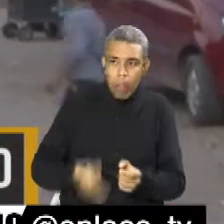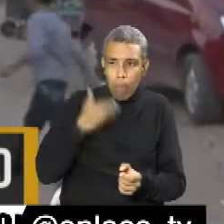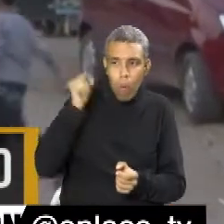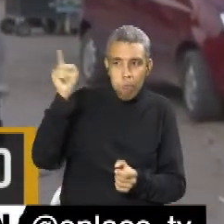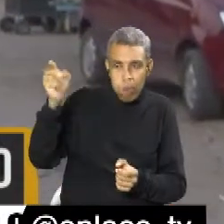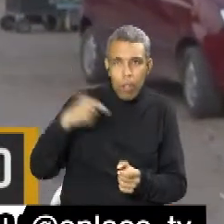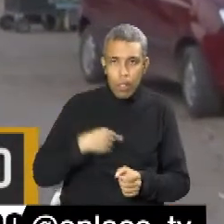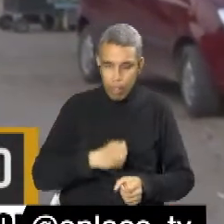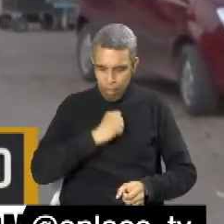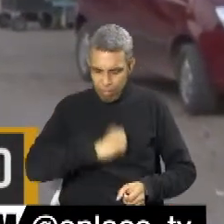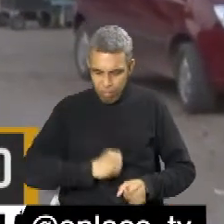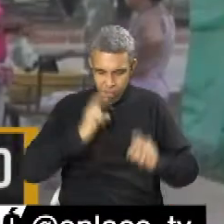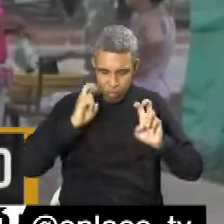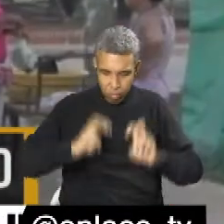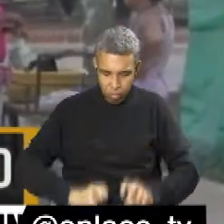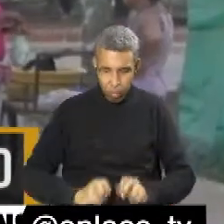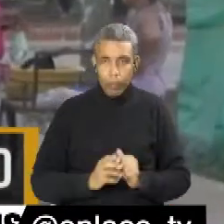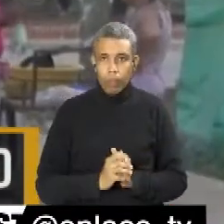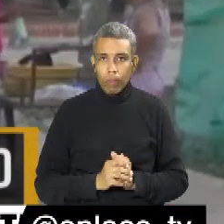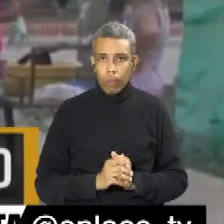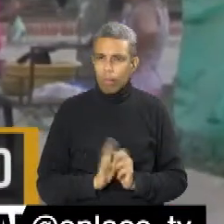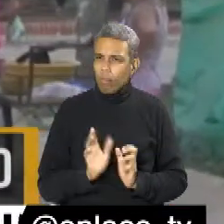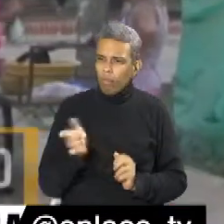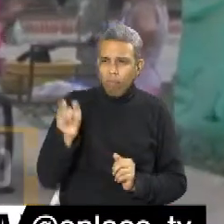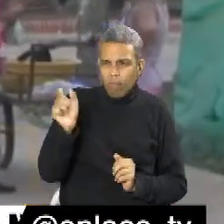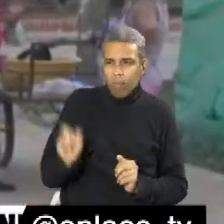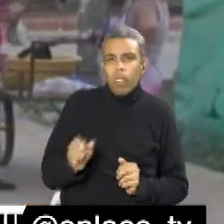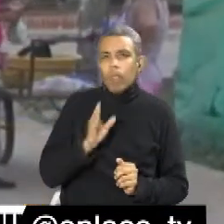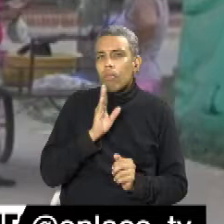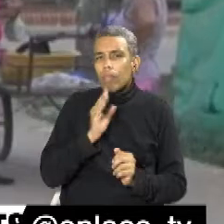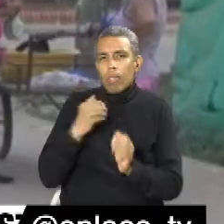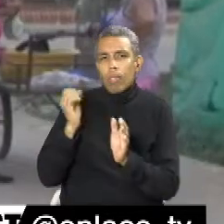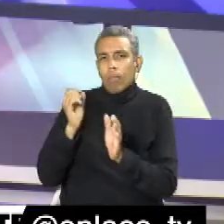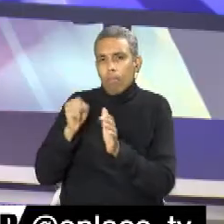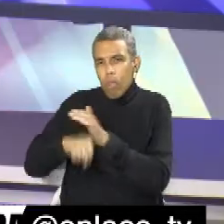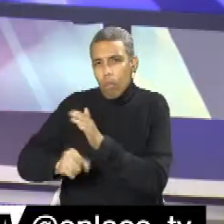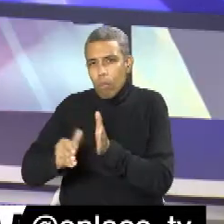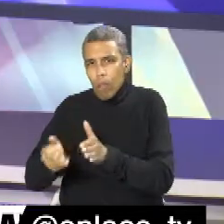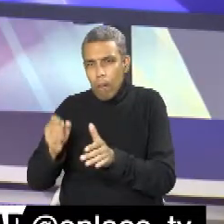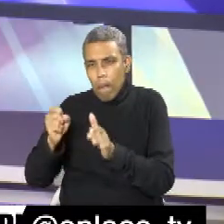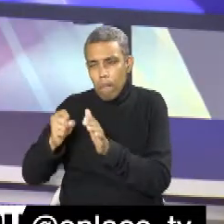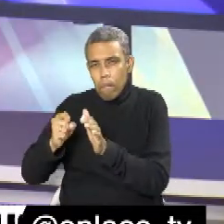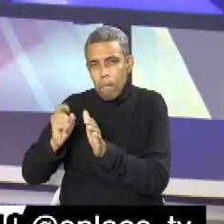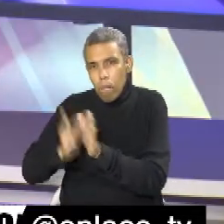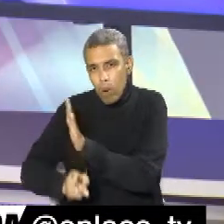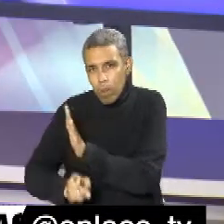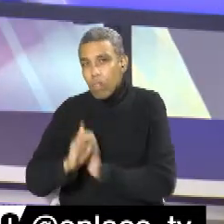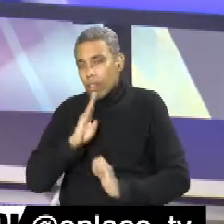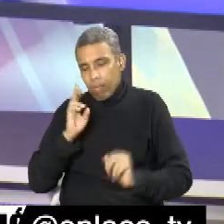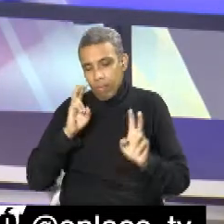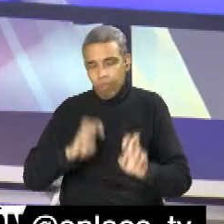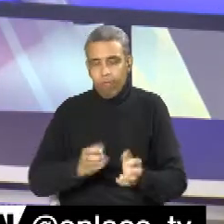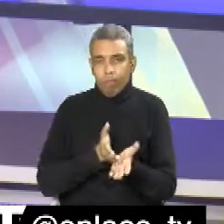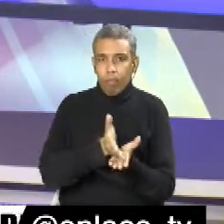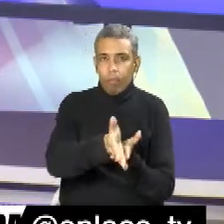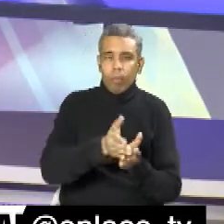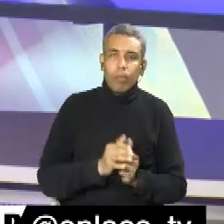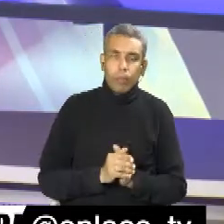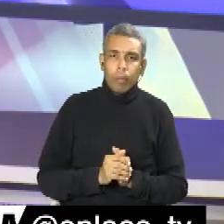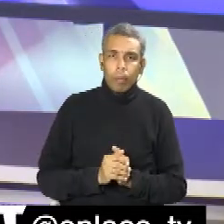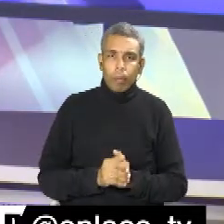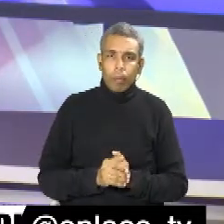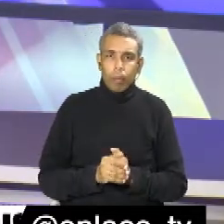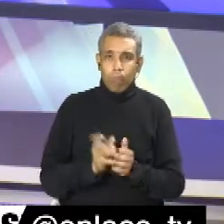Sobre este último hecho, las investigaciones siguen adelante para esclarecer lo sucedido. En campos de Ecopetrol de Sabana de Torres,